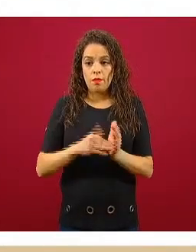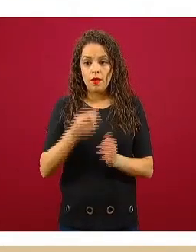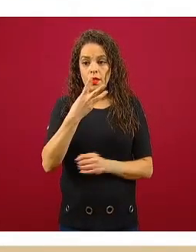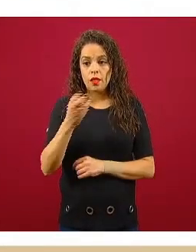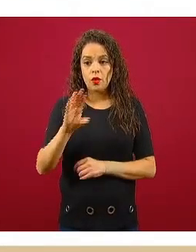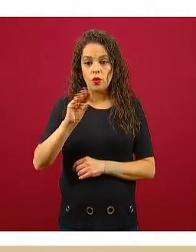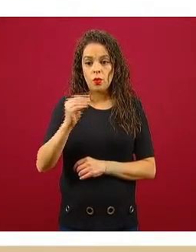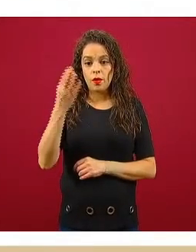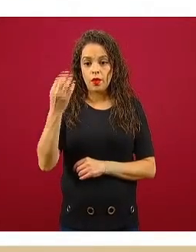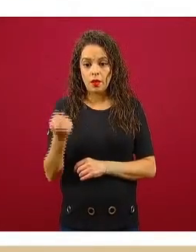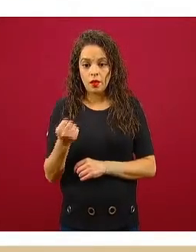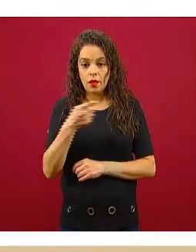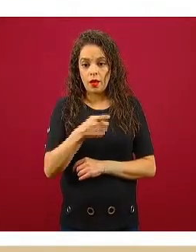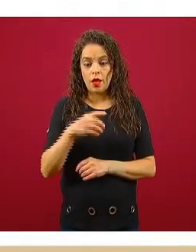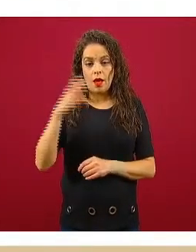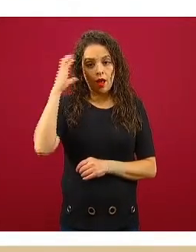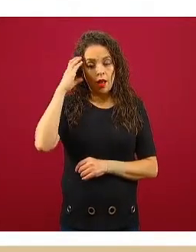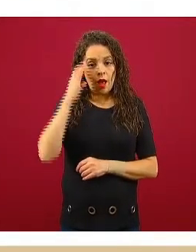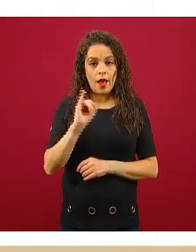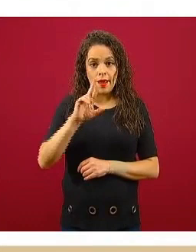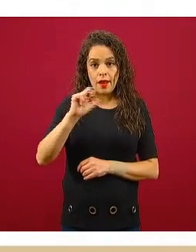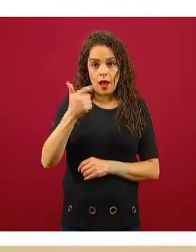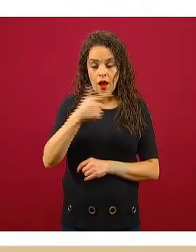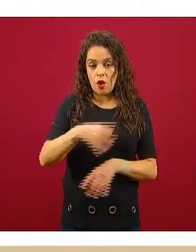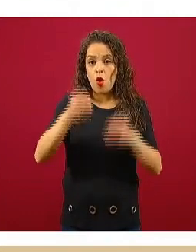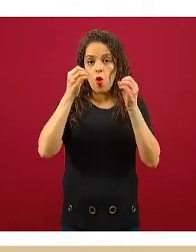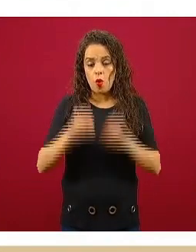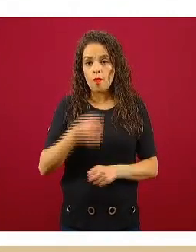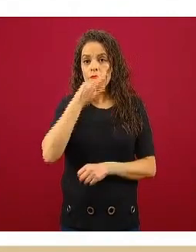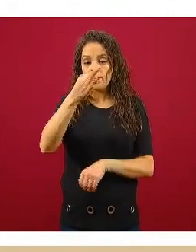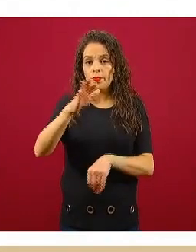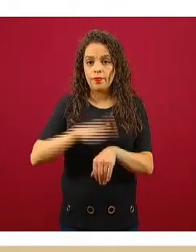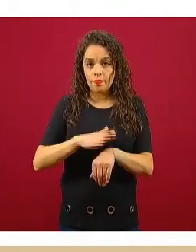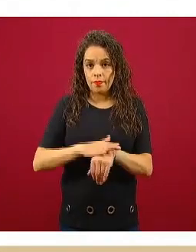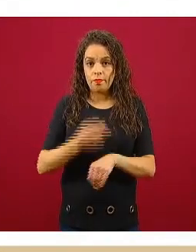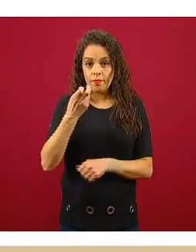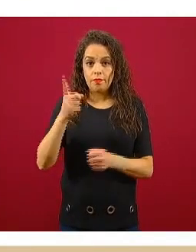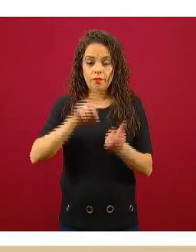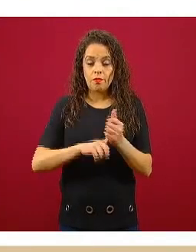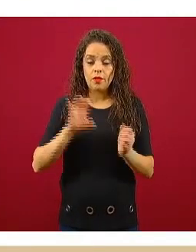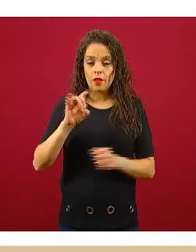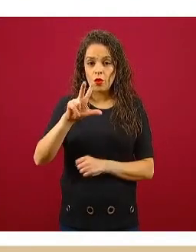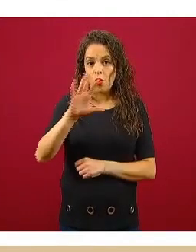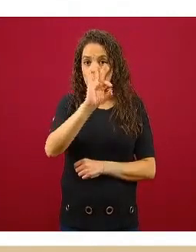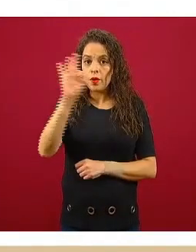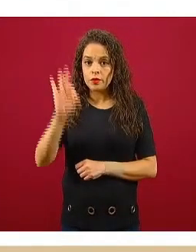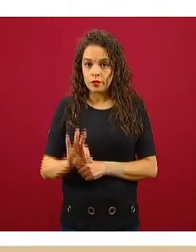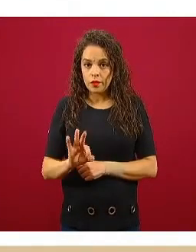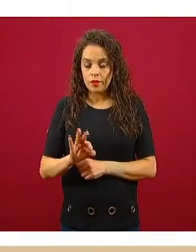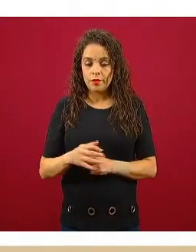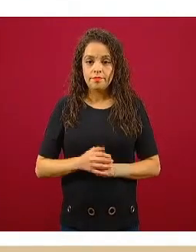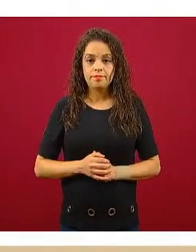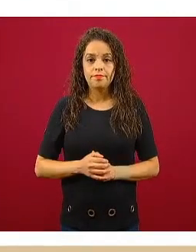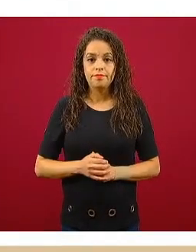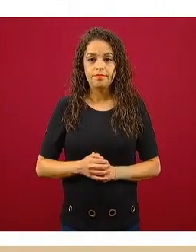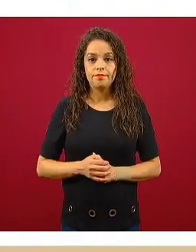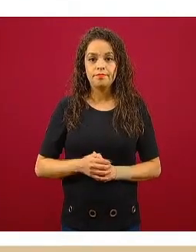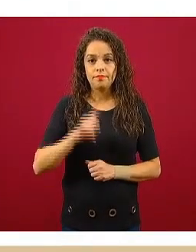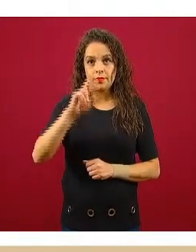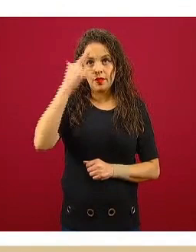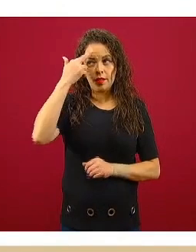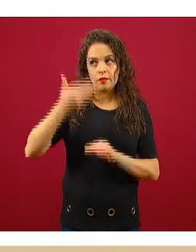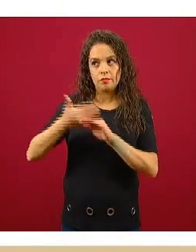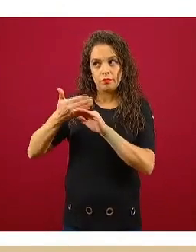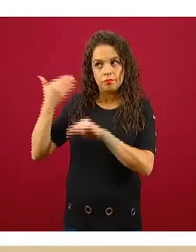9.399 fueron las camas IRAG general que reportaron como ocupadas, por lo tanto es una ocupación del 38%, la cual, si recordamos números previos,